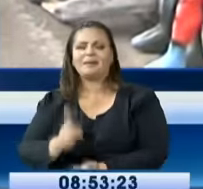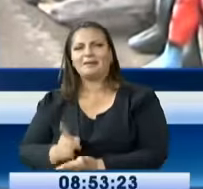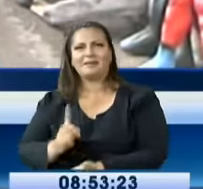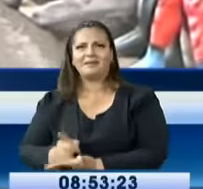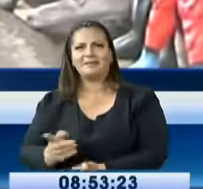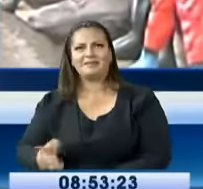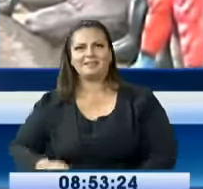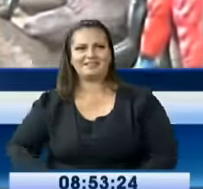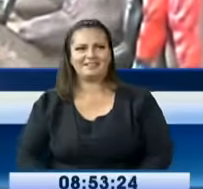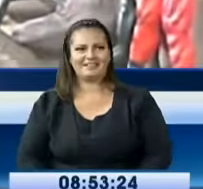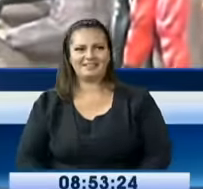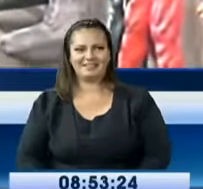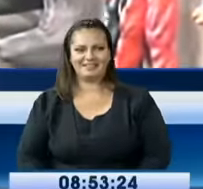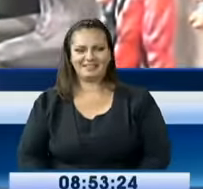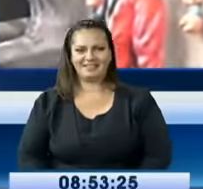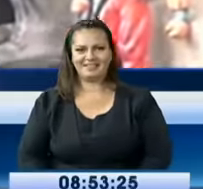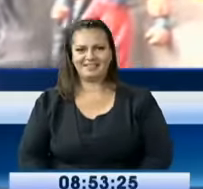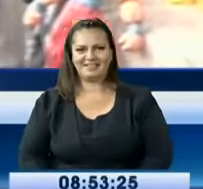todo.